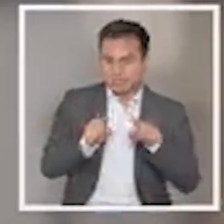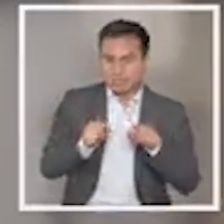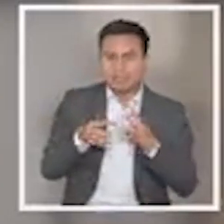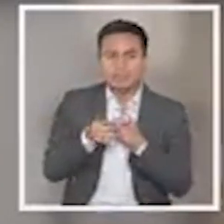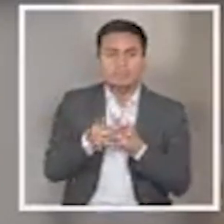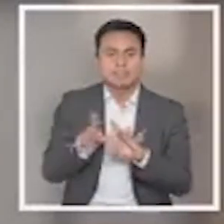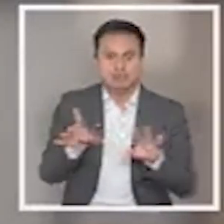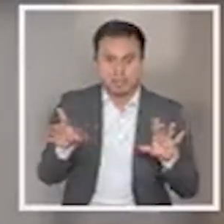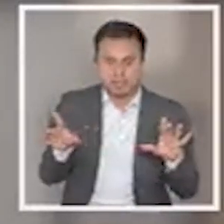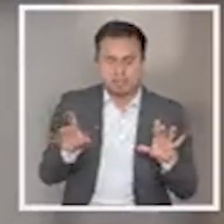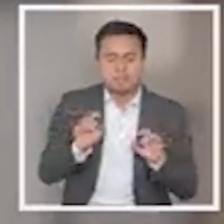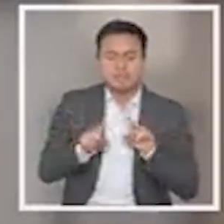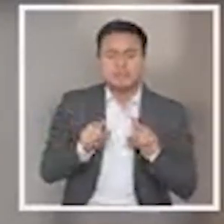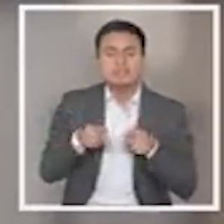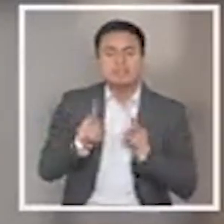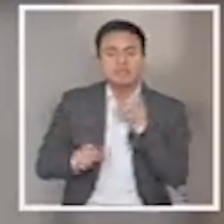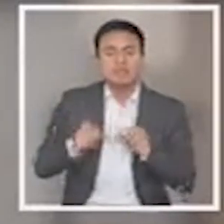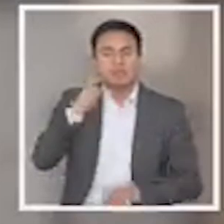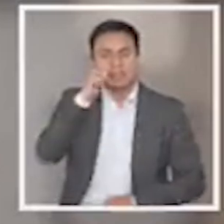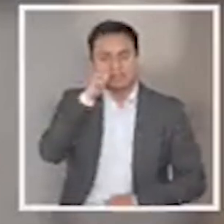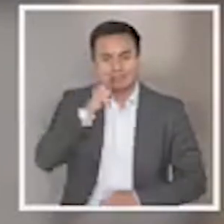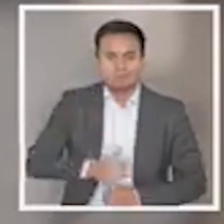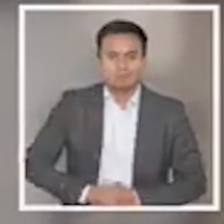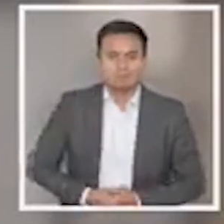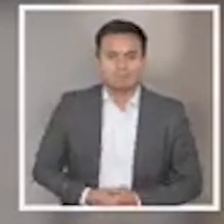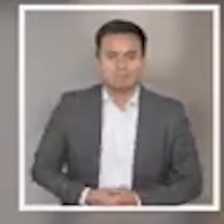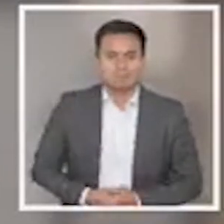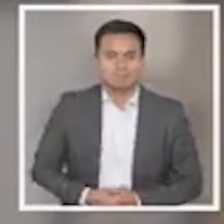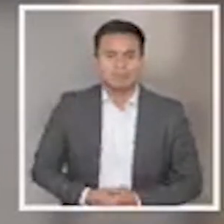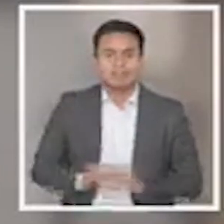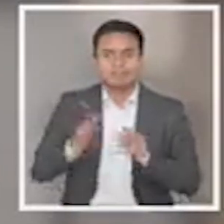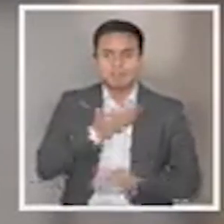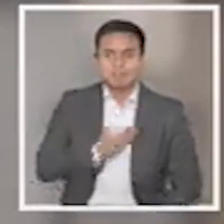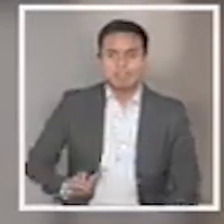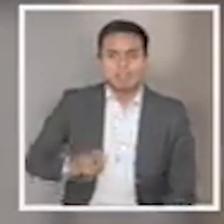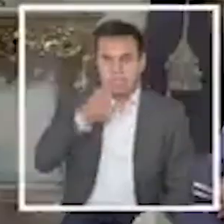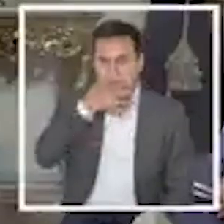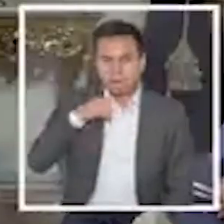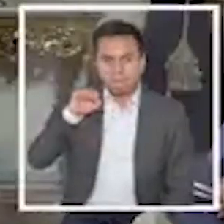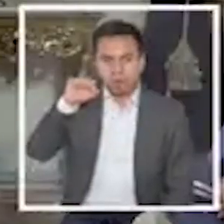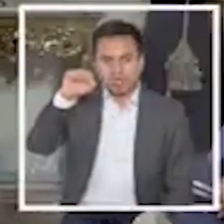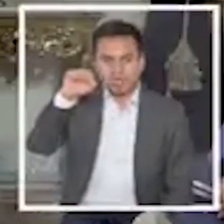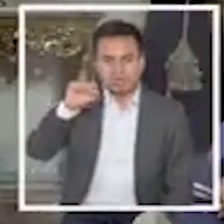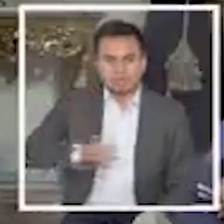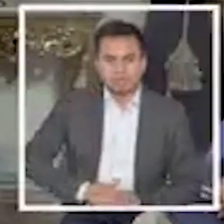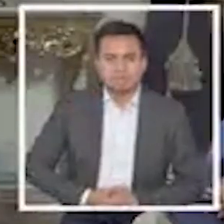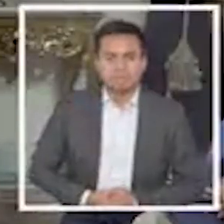defensa de la democracia, la defensa de los derechos humanos. Así que, presidente Boric,